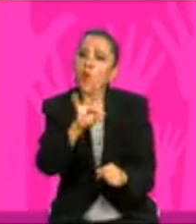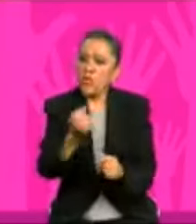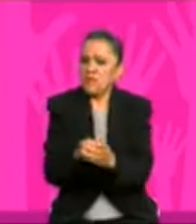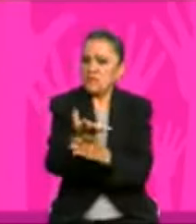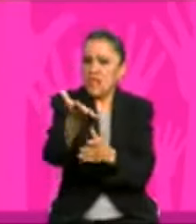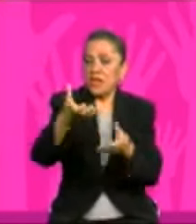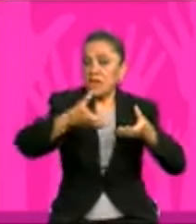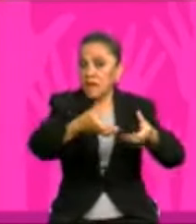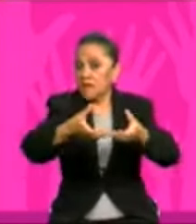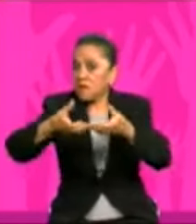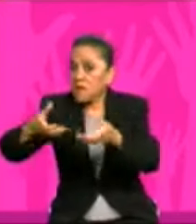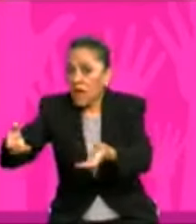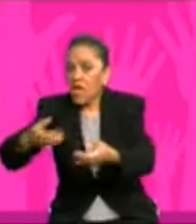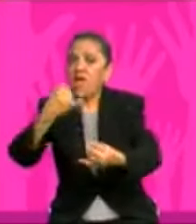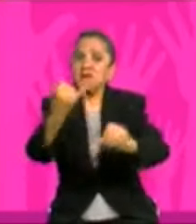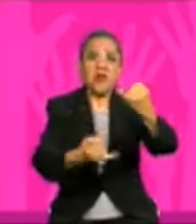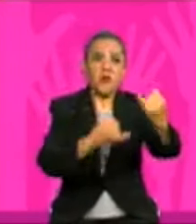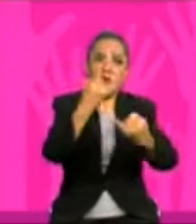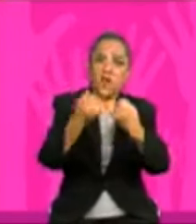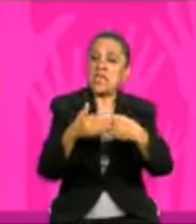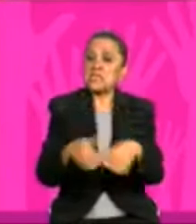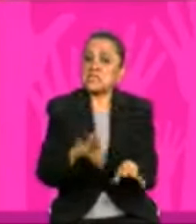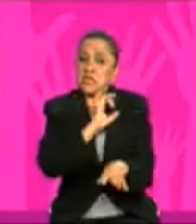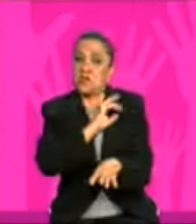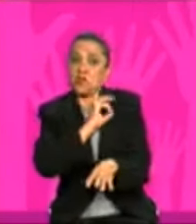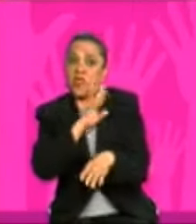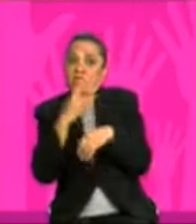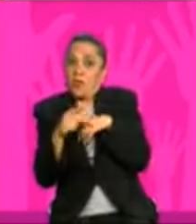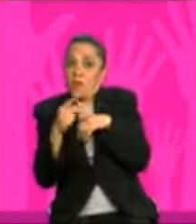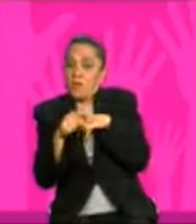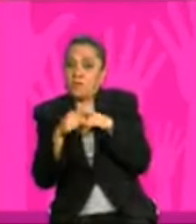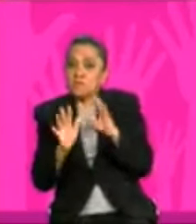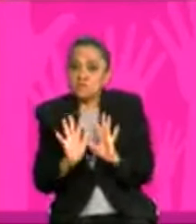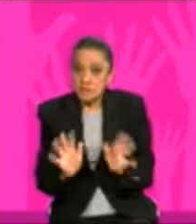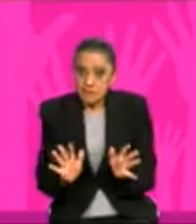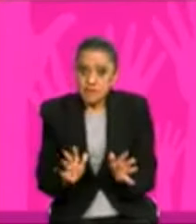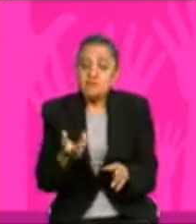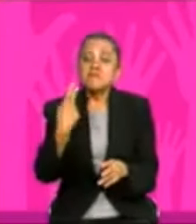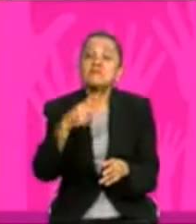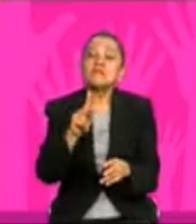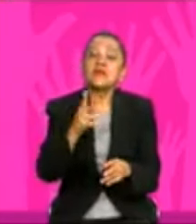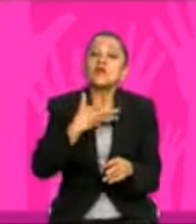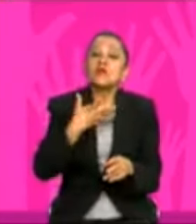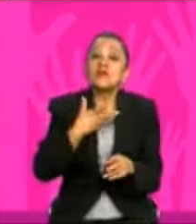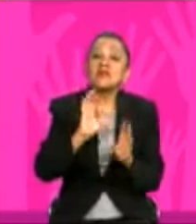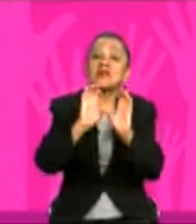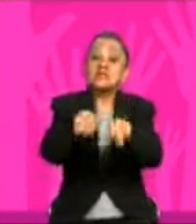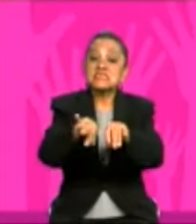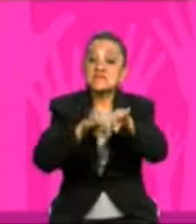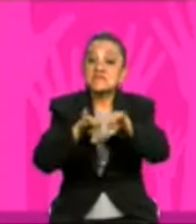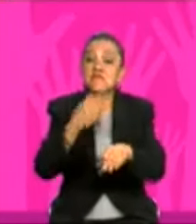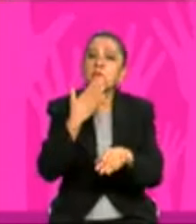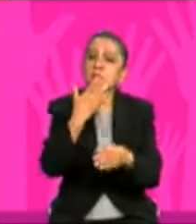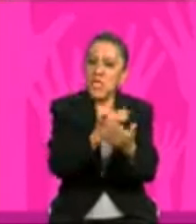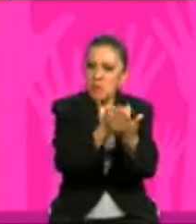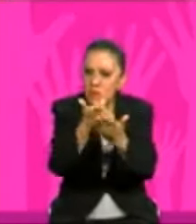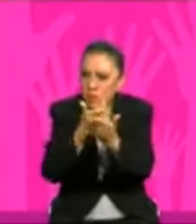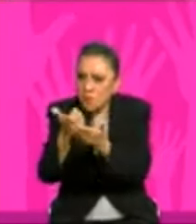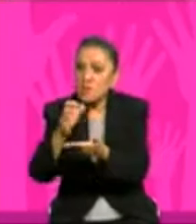calles, puedan salir a jugar sin miedo a la inseguridad, en donde tengas un empleo bien pagado, en donde comprar